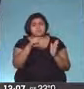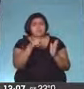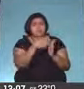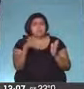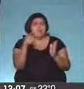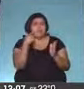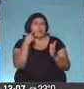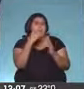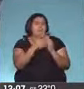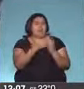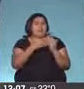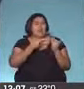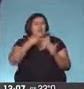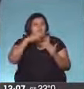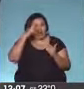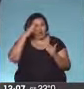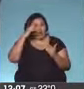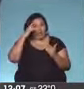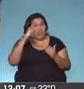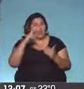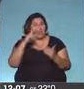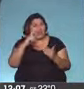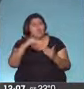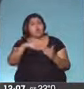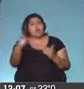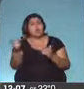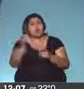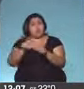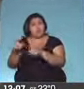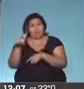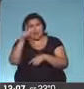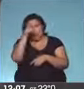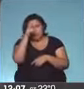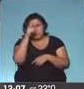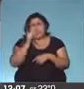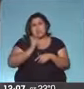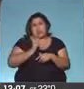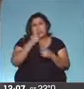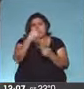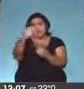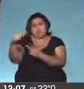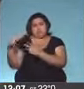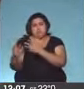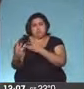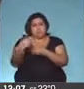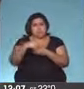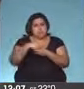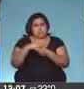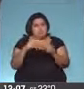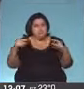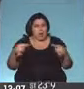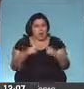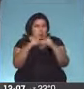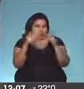Frederick, lo que son también los diferentes integrantes de la Fuerza de Seguridad en la República Argentina, llevan adelante este